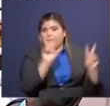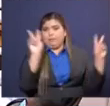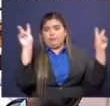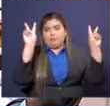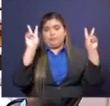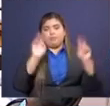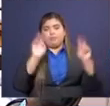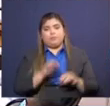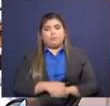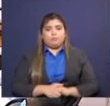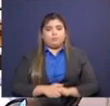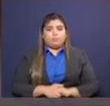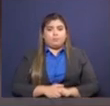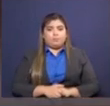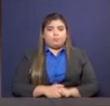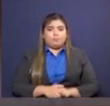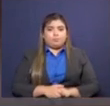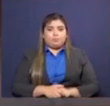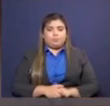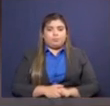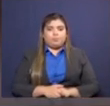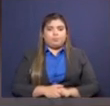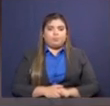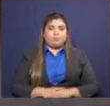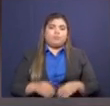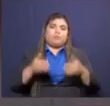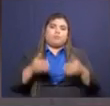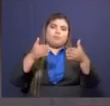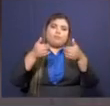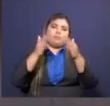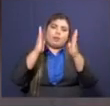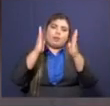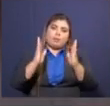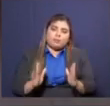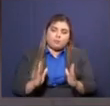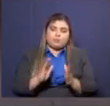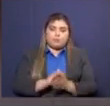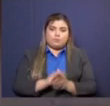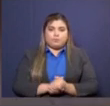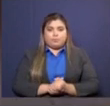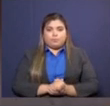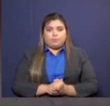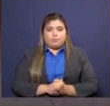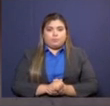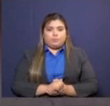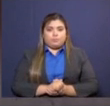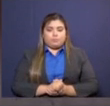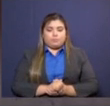Pueblo panameño,